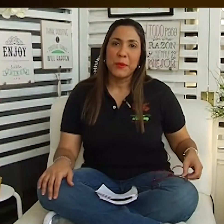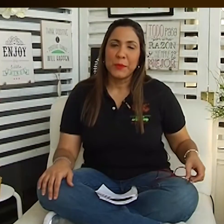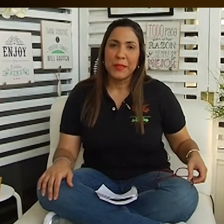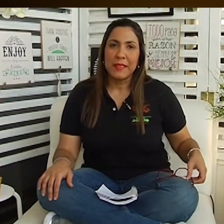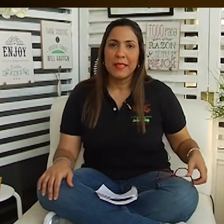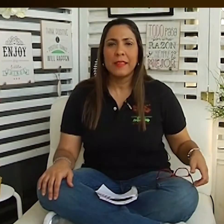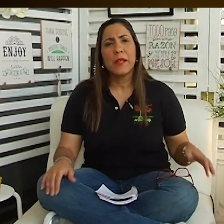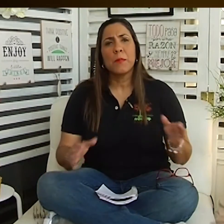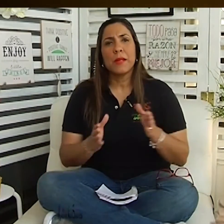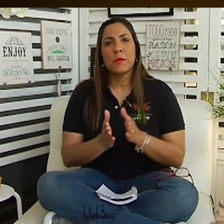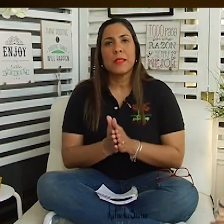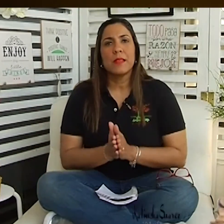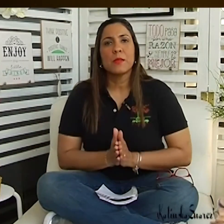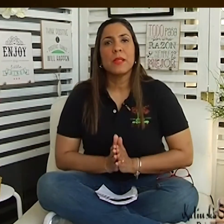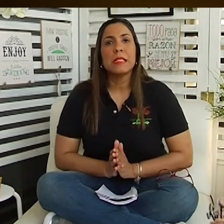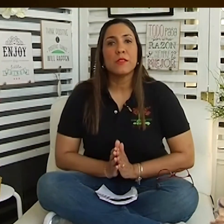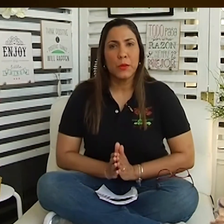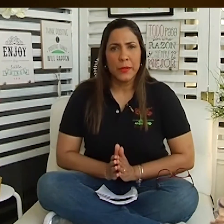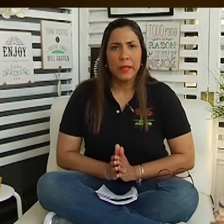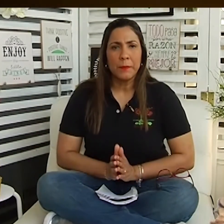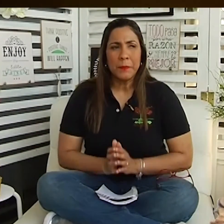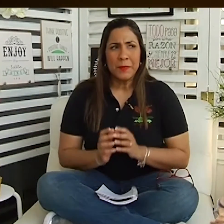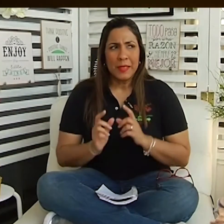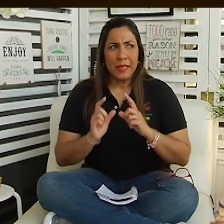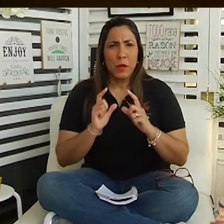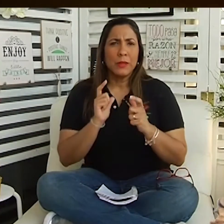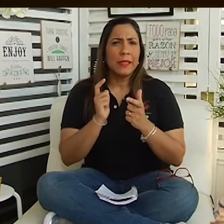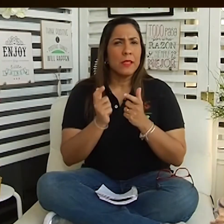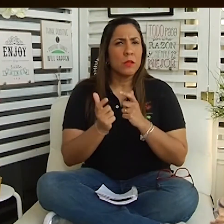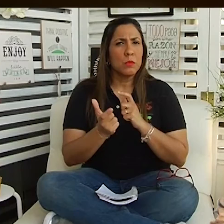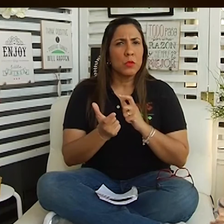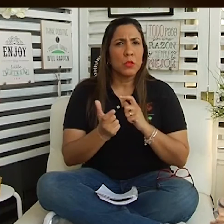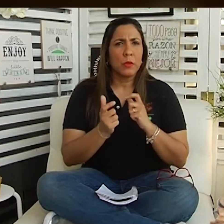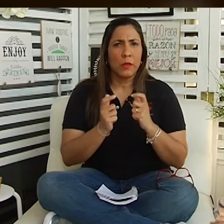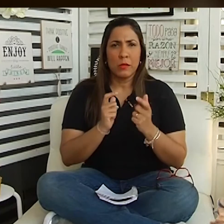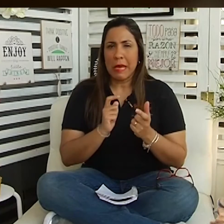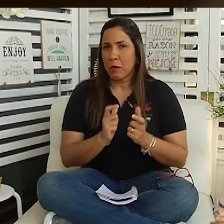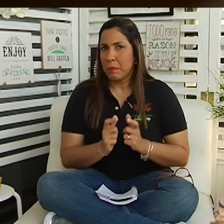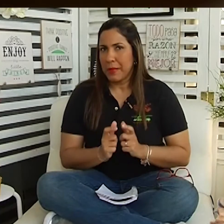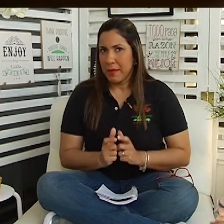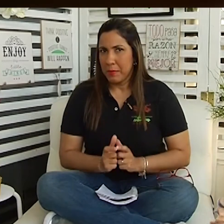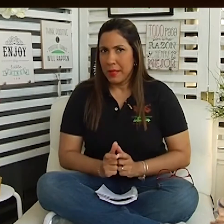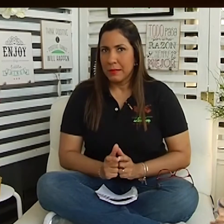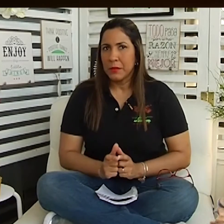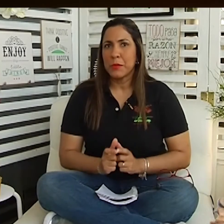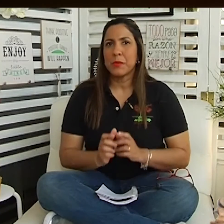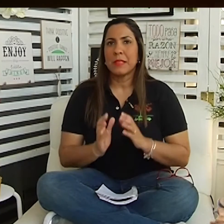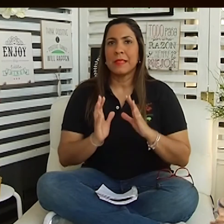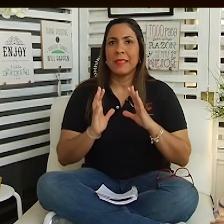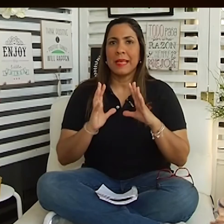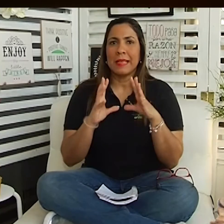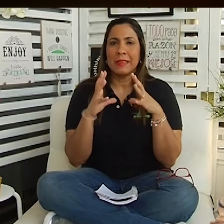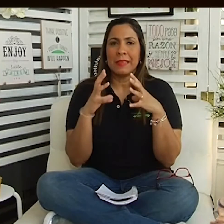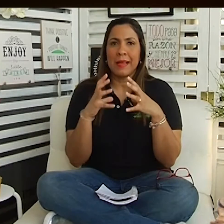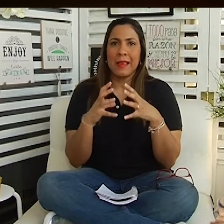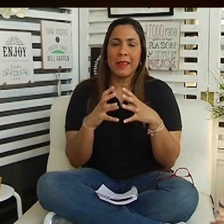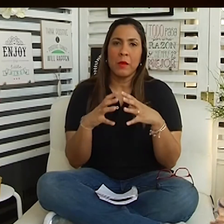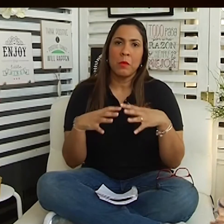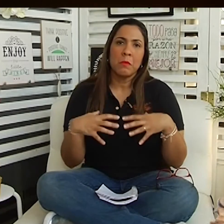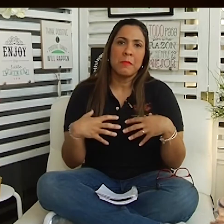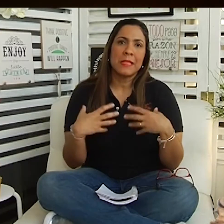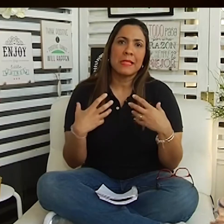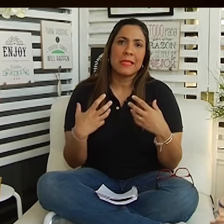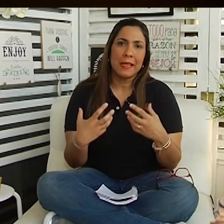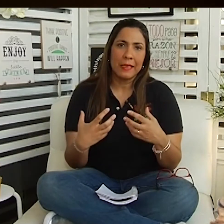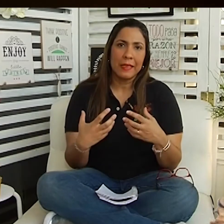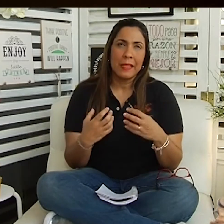esta oportunidad traigo para ustedes una historia que utilizo mucho en los acompañamientos, ya que trae